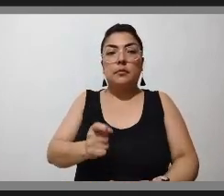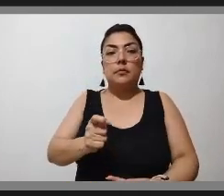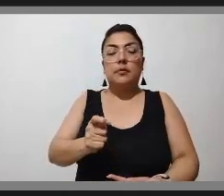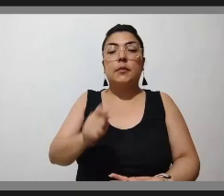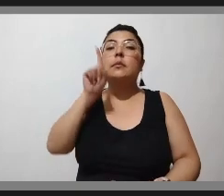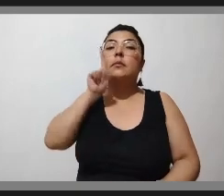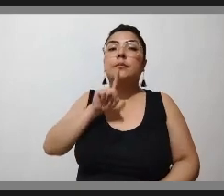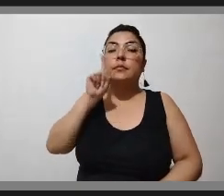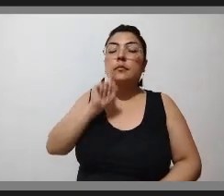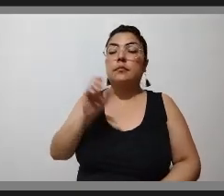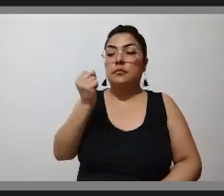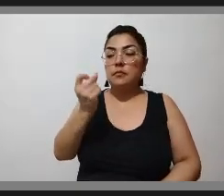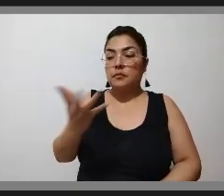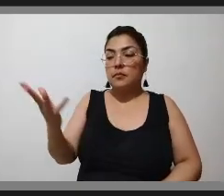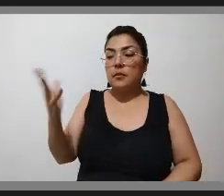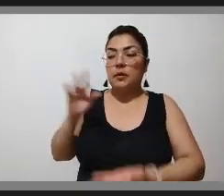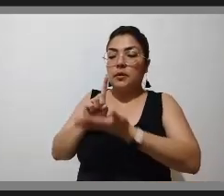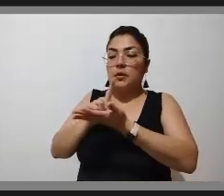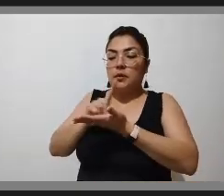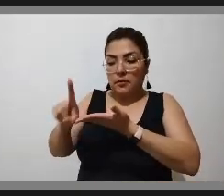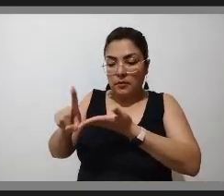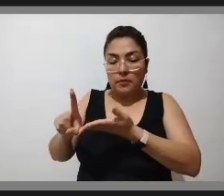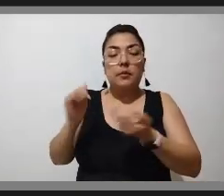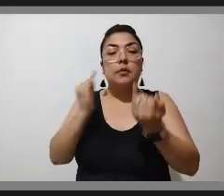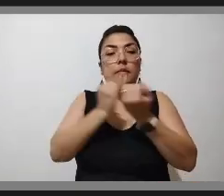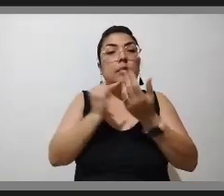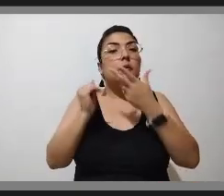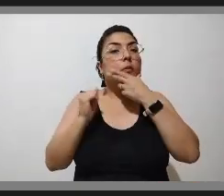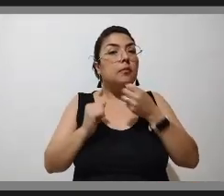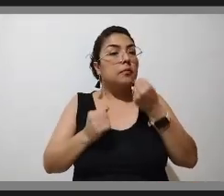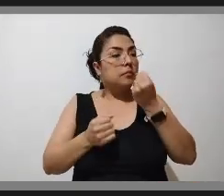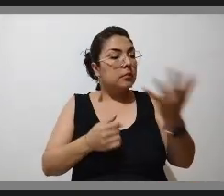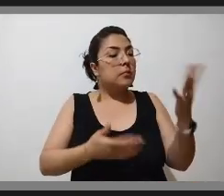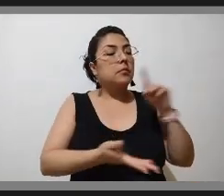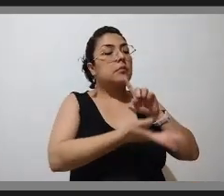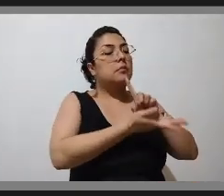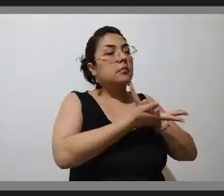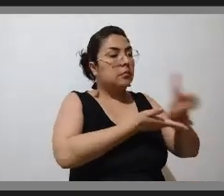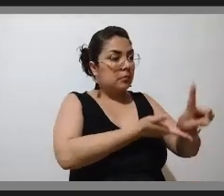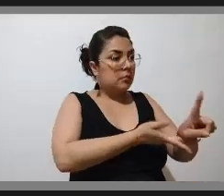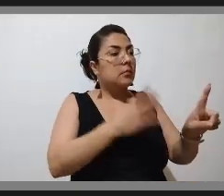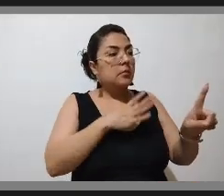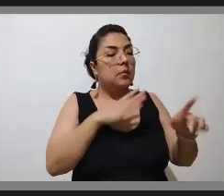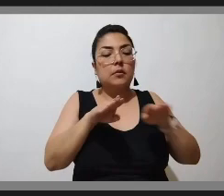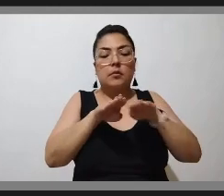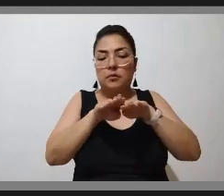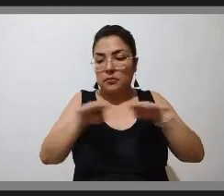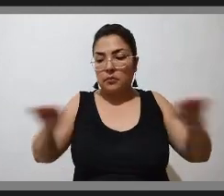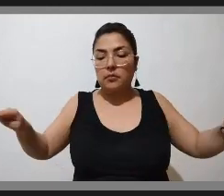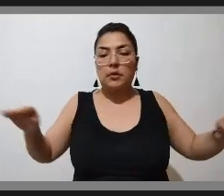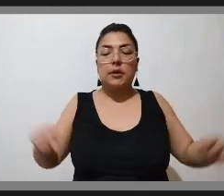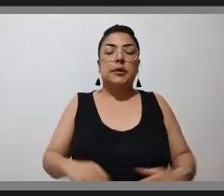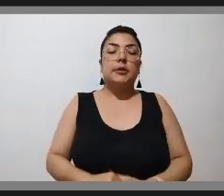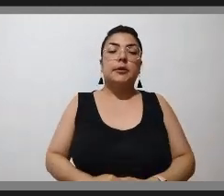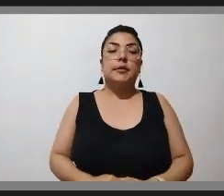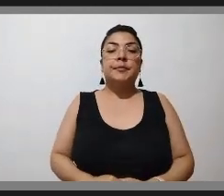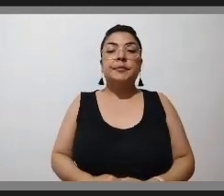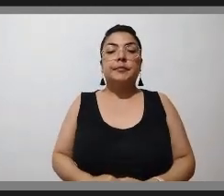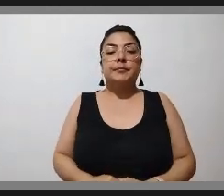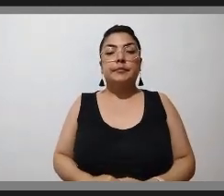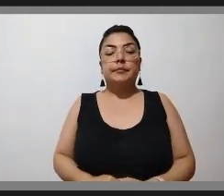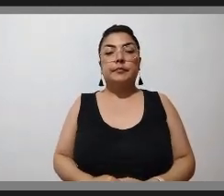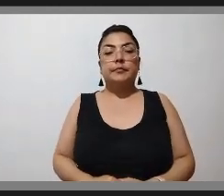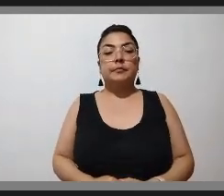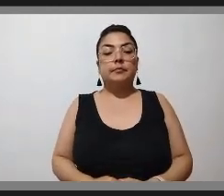reconocer los derechos de las mujeres, de los hombres en igualdad de condiciones, en garantizar esta